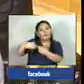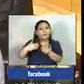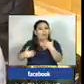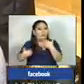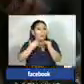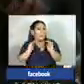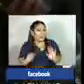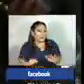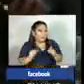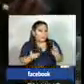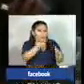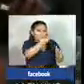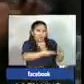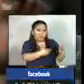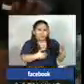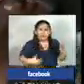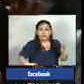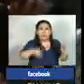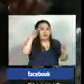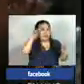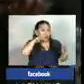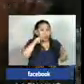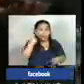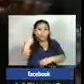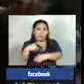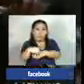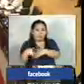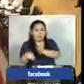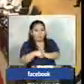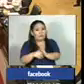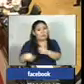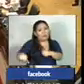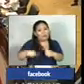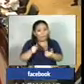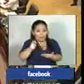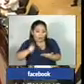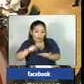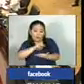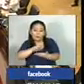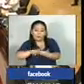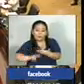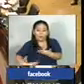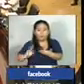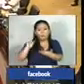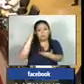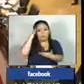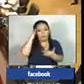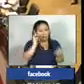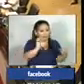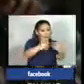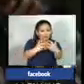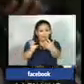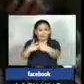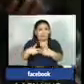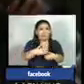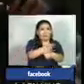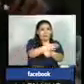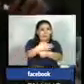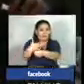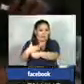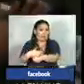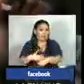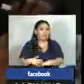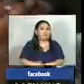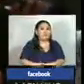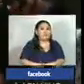del mandatario. Guadalupe Vázquez dice que algunos abogados hacen la lectura de acuerdo a su afinidad política. Es viable.